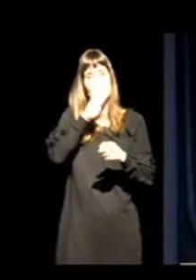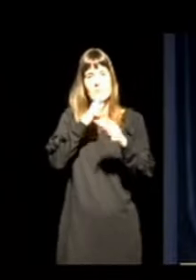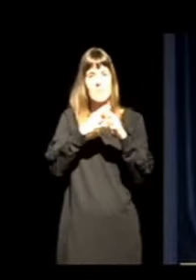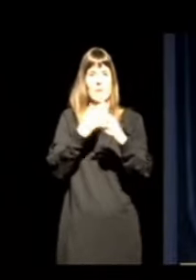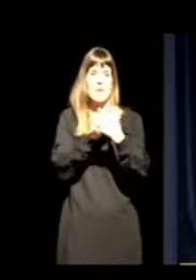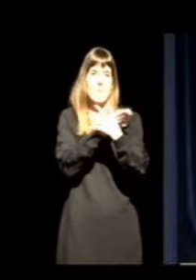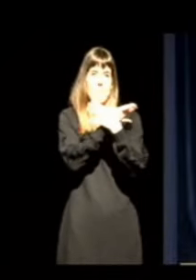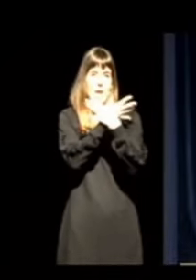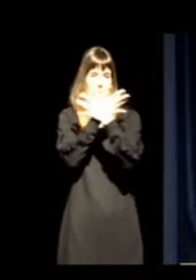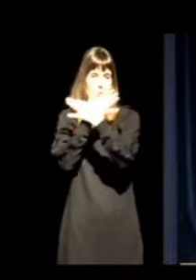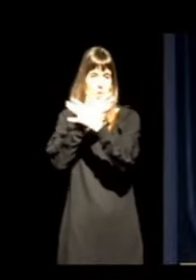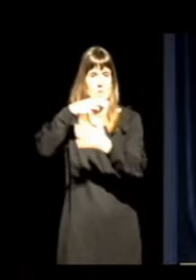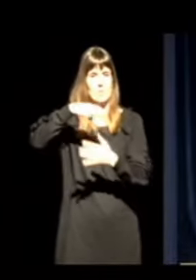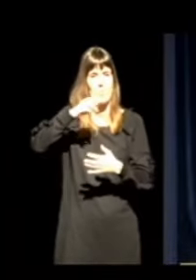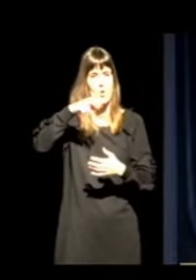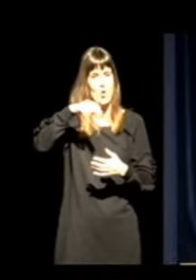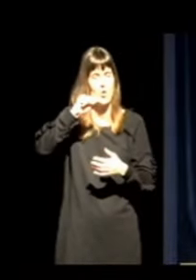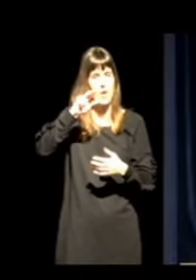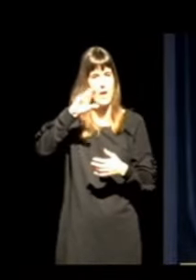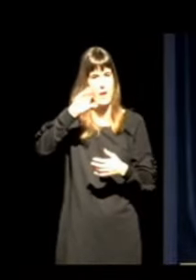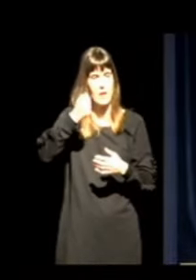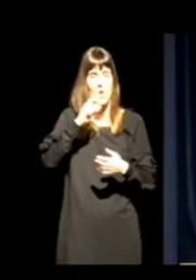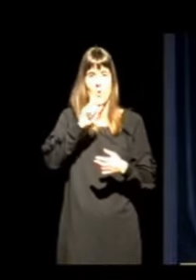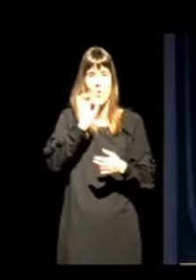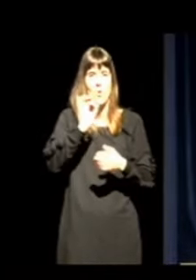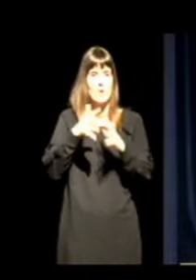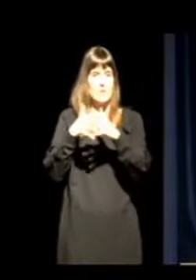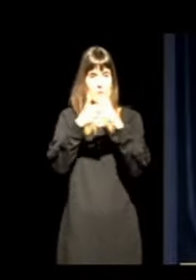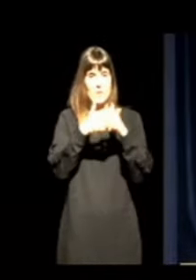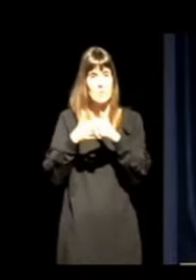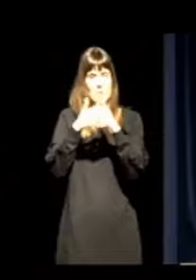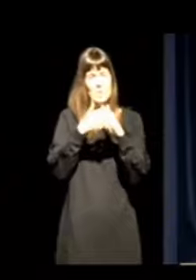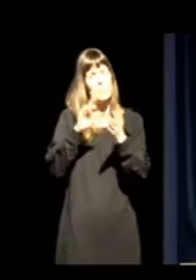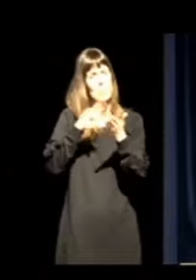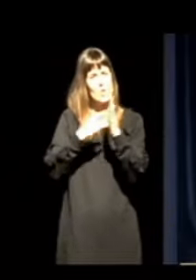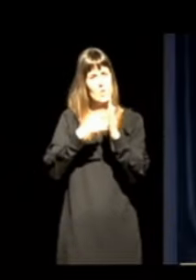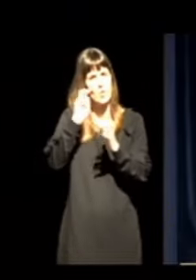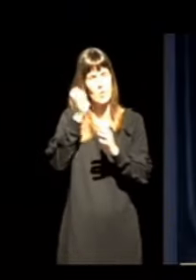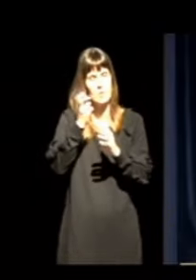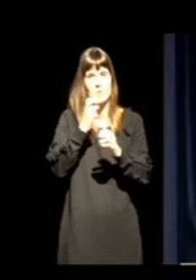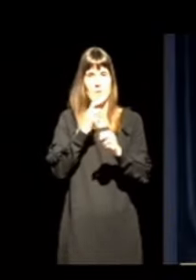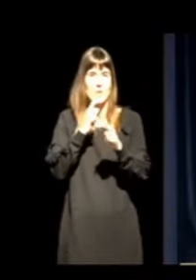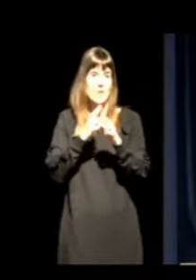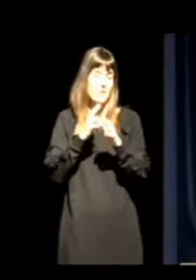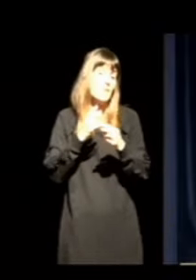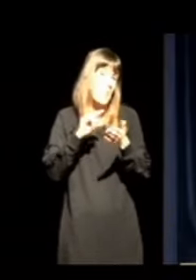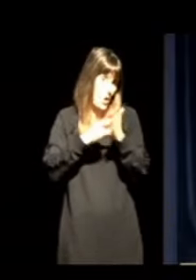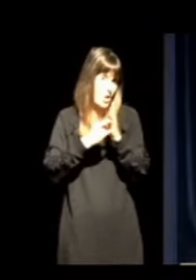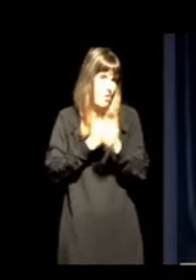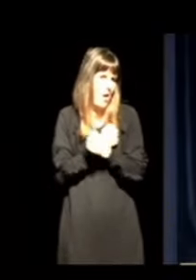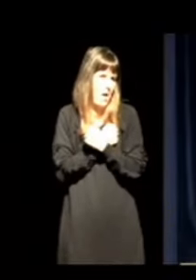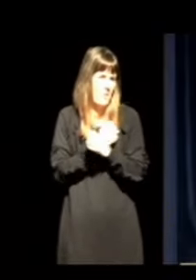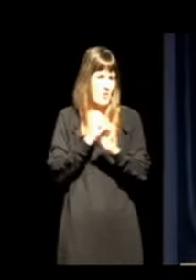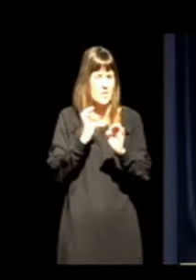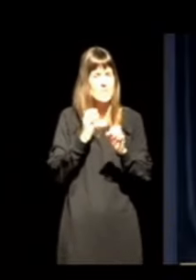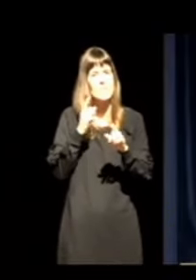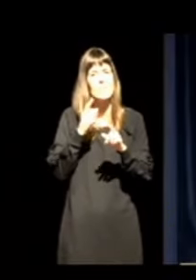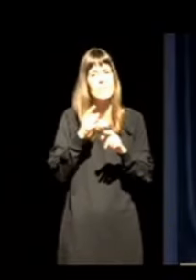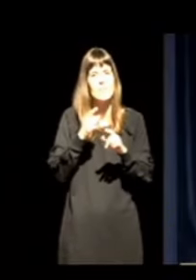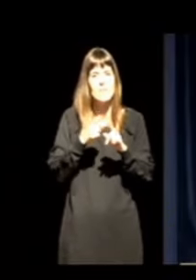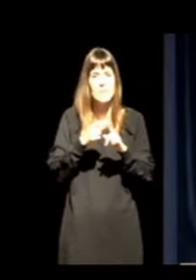monarca. Por ejemplo, en Estados Unidos una vez vi que había un proyecto, que yo llamo proyecto de amor, que era leer cuentos